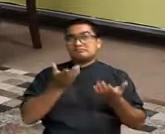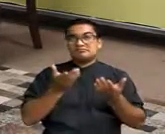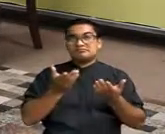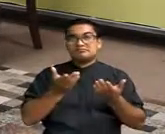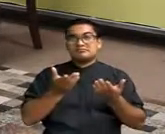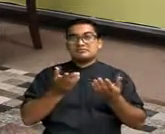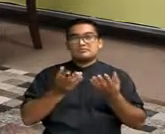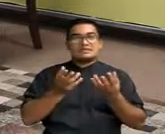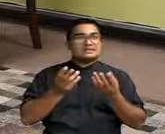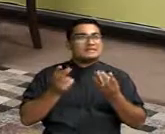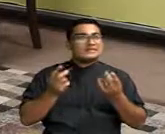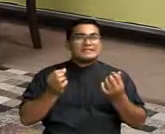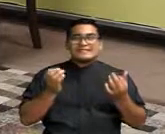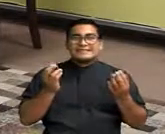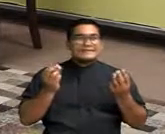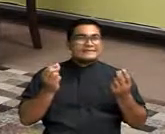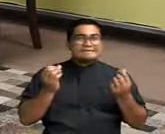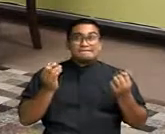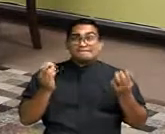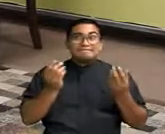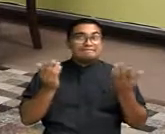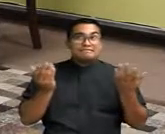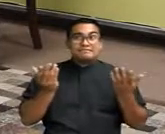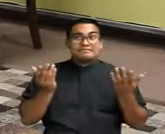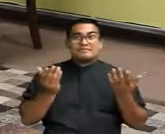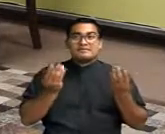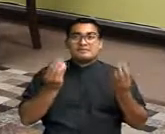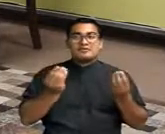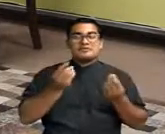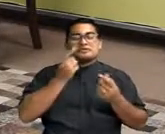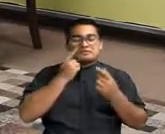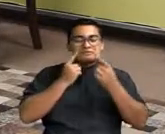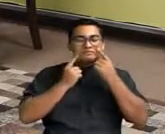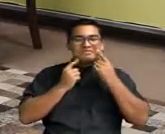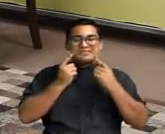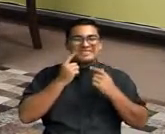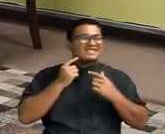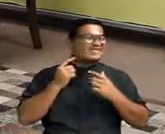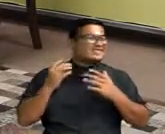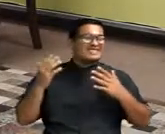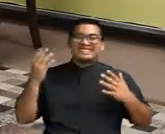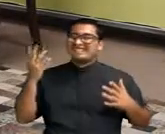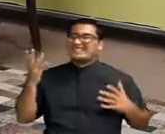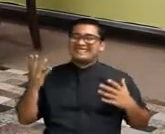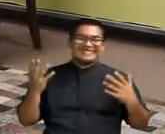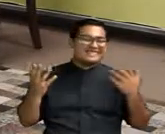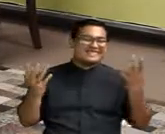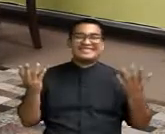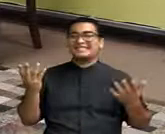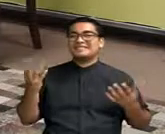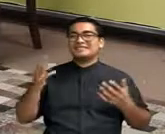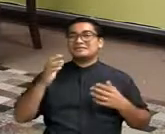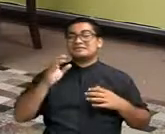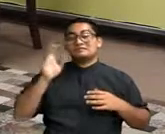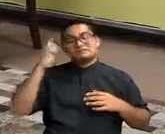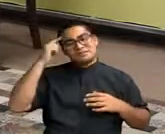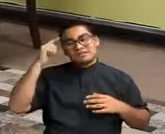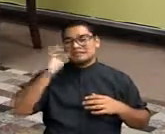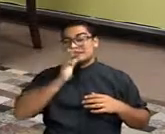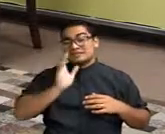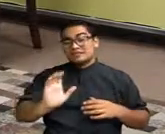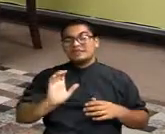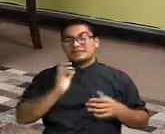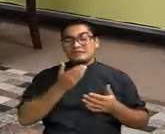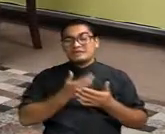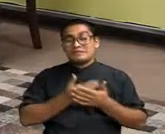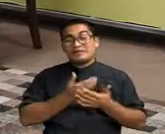mucha ansiedad, mucha irritabilidad, mucho llanto y mucha desesperación, ¿verdad? Y quizás creemos que está malcriado el niño, pero quizás